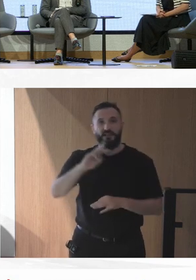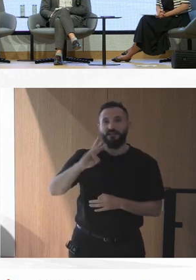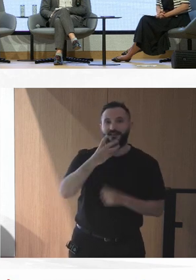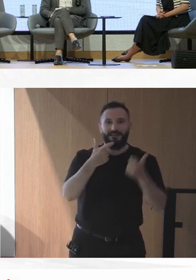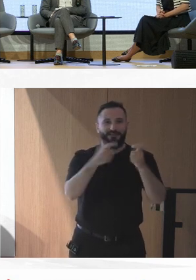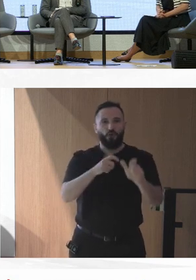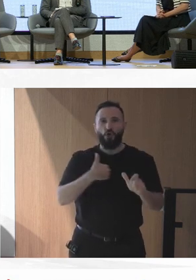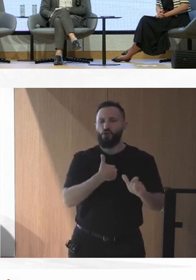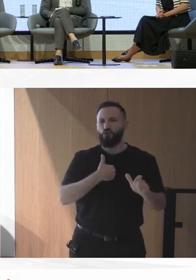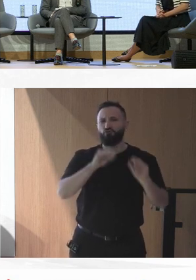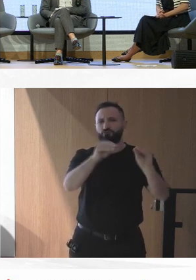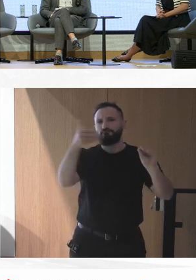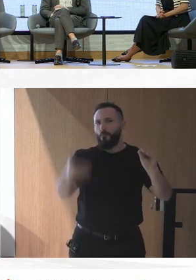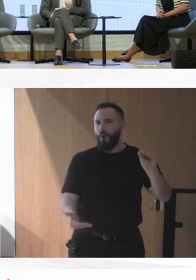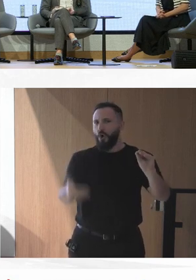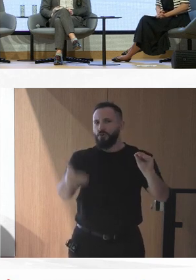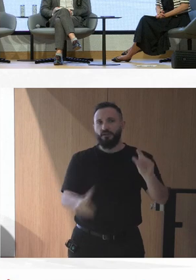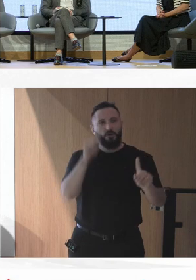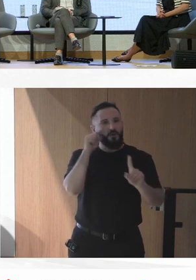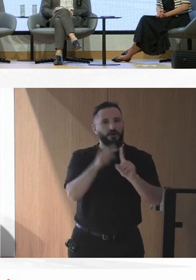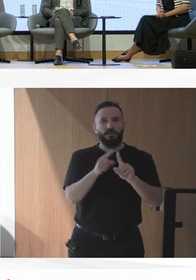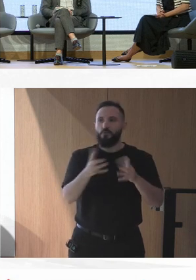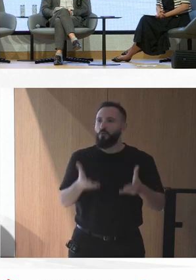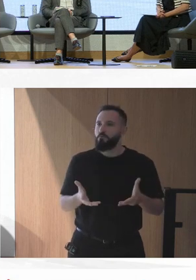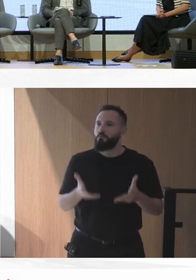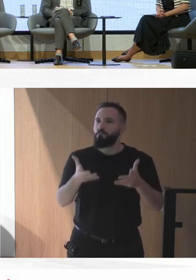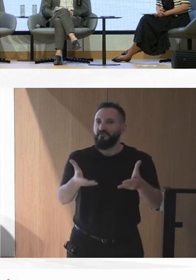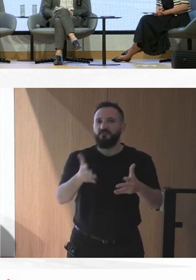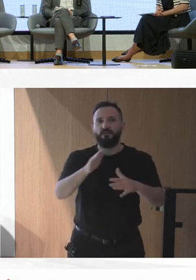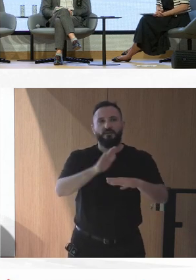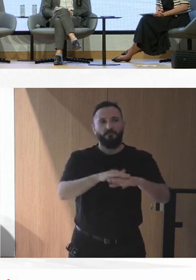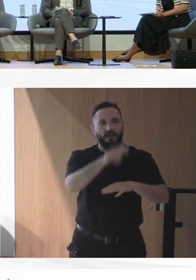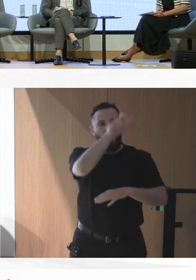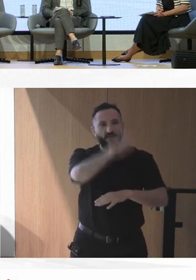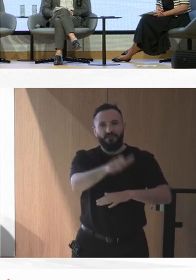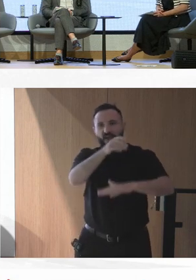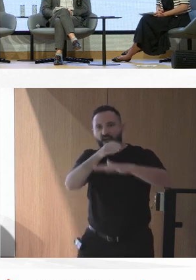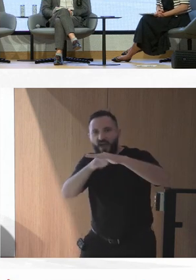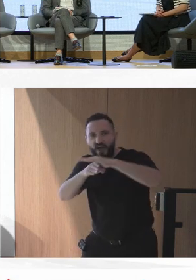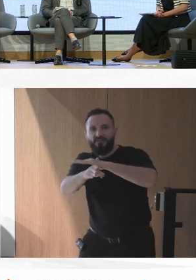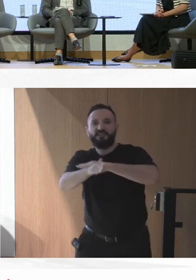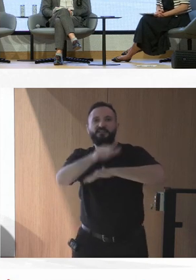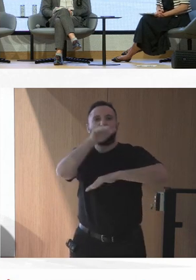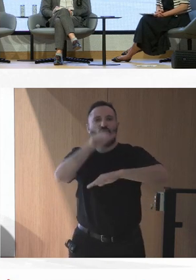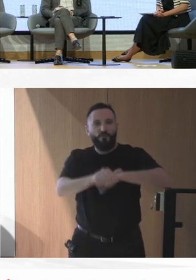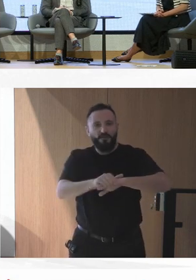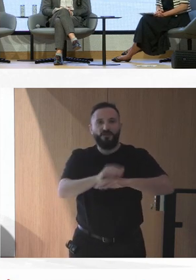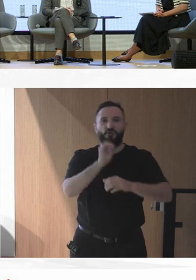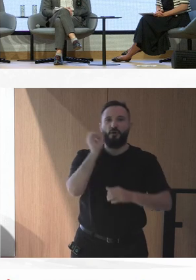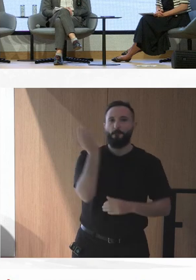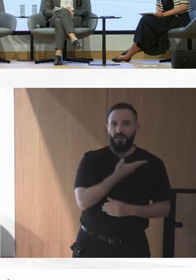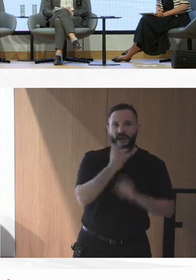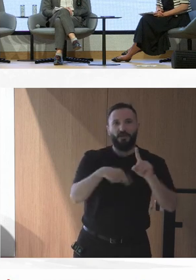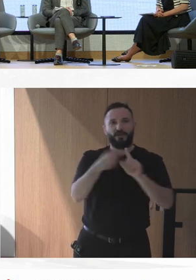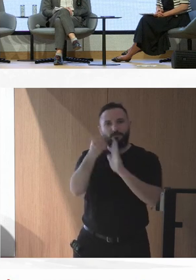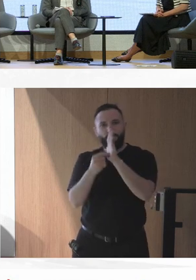papel importante, ¿no? A la hora de ofrecer esa red para que la persona pueda acceder a otro tipo de cumplimiento de la pena y de la medida, ¿eh? Hablo de las dos cosas